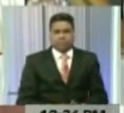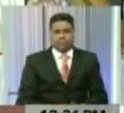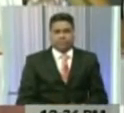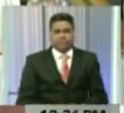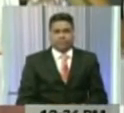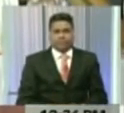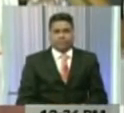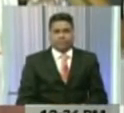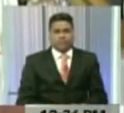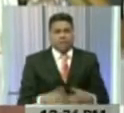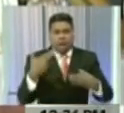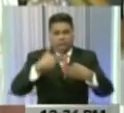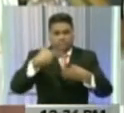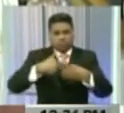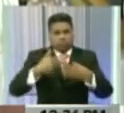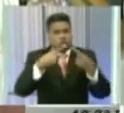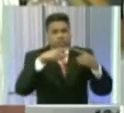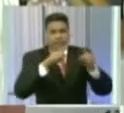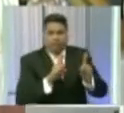a las petroleras,